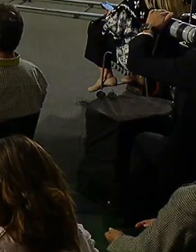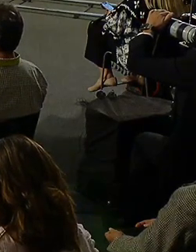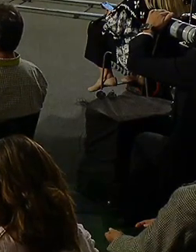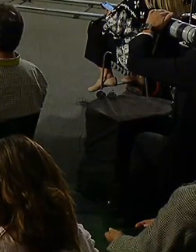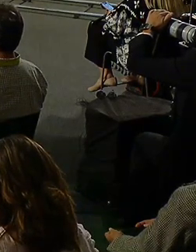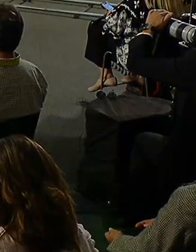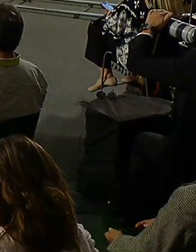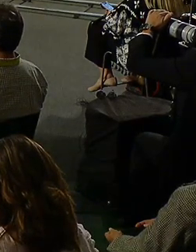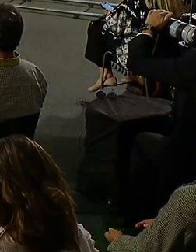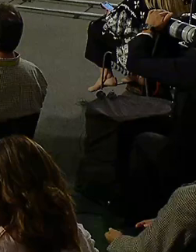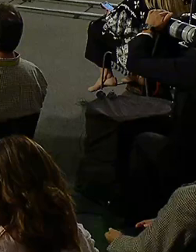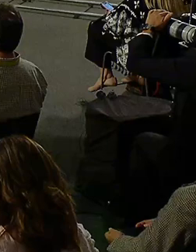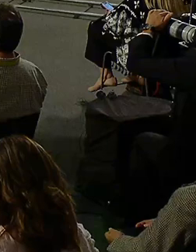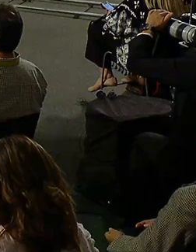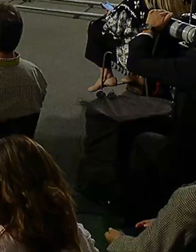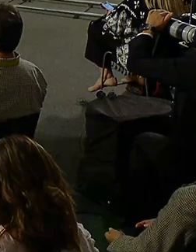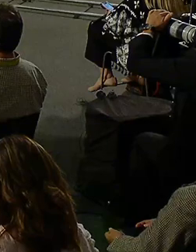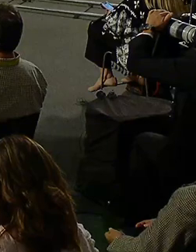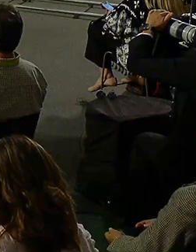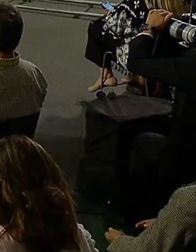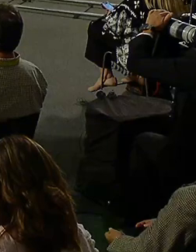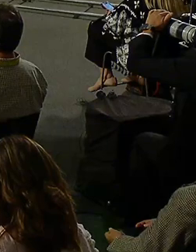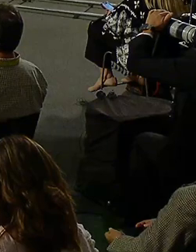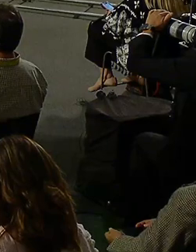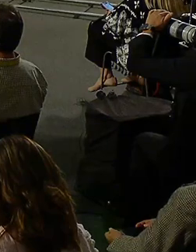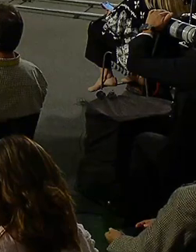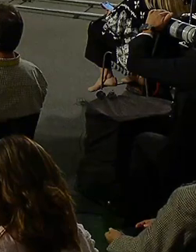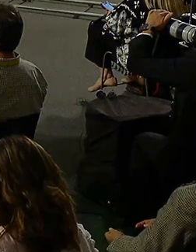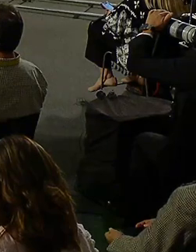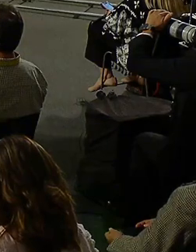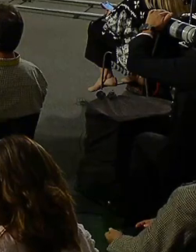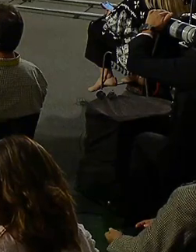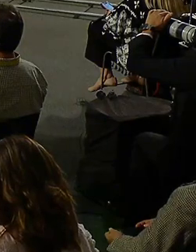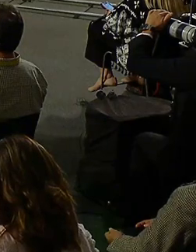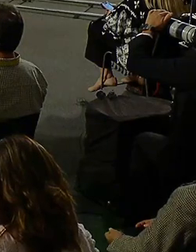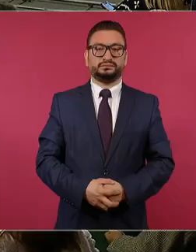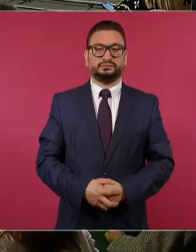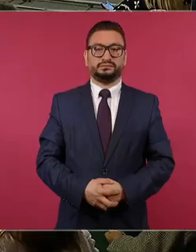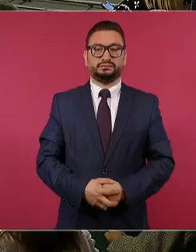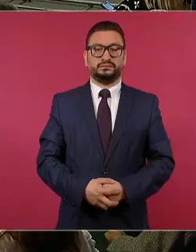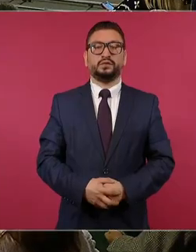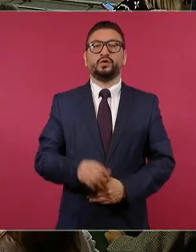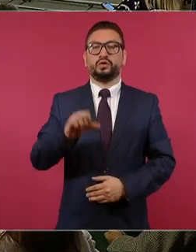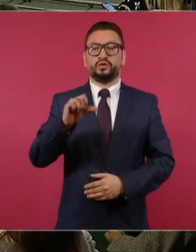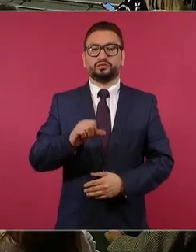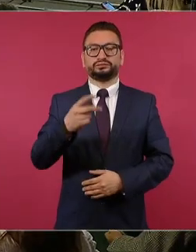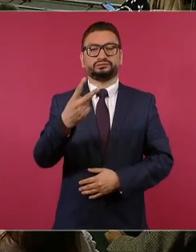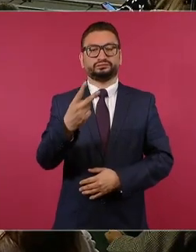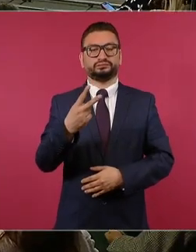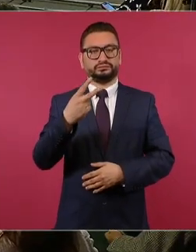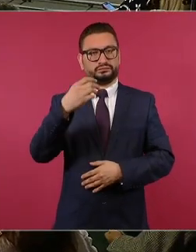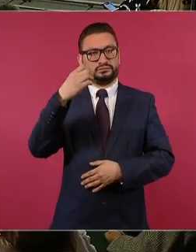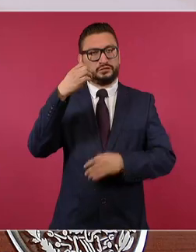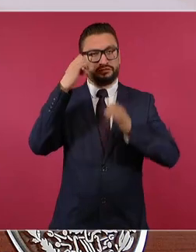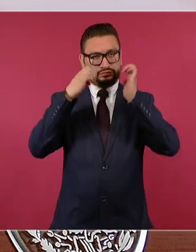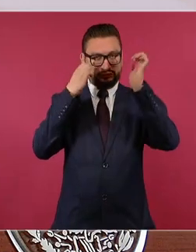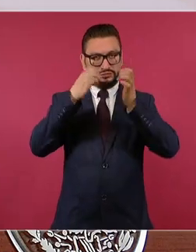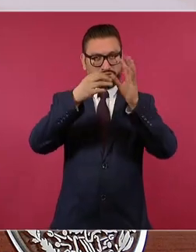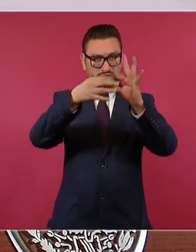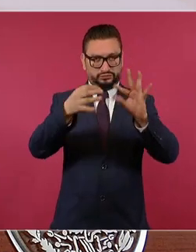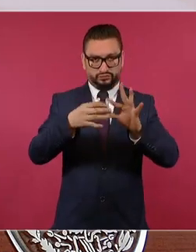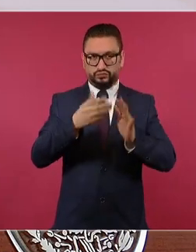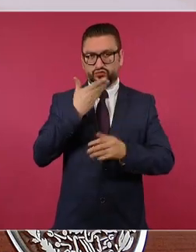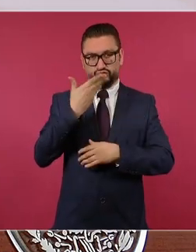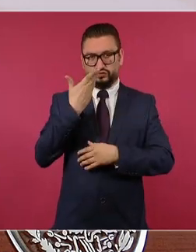Vamos a tener dos exposiciones, como lo hacemos los miércoles.